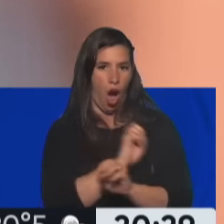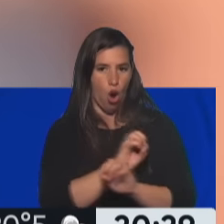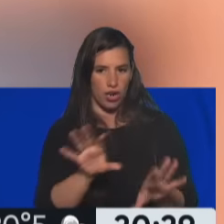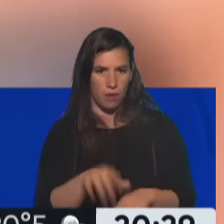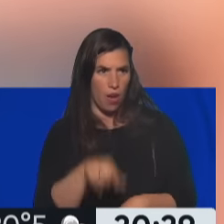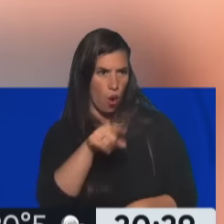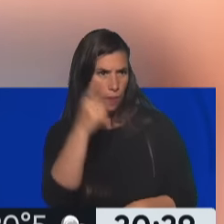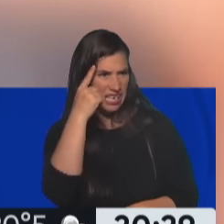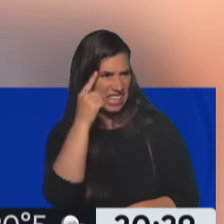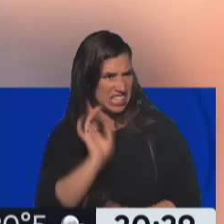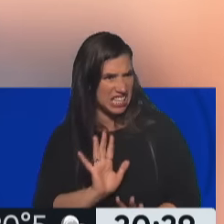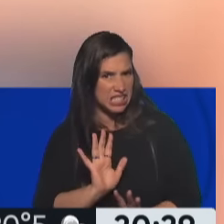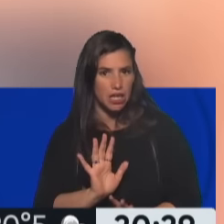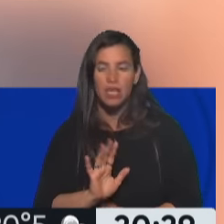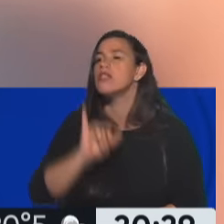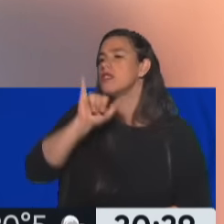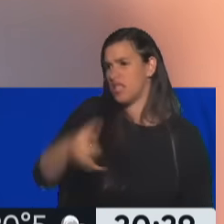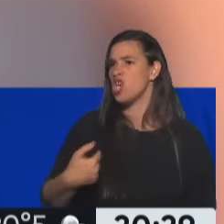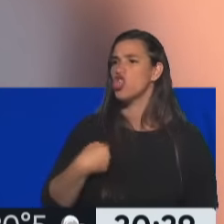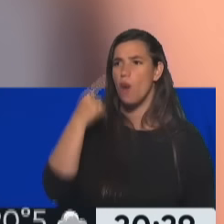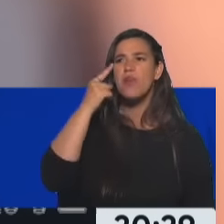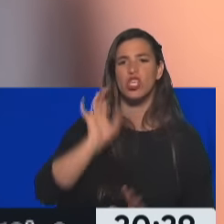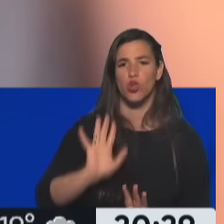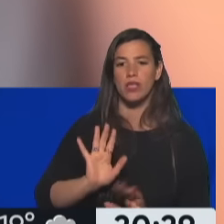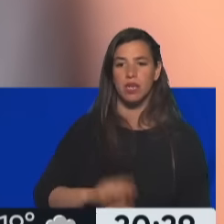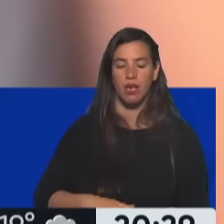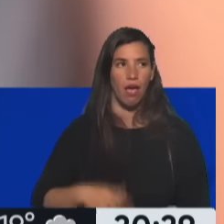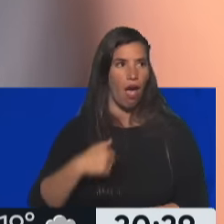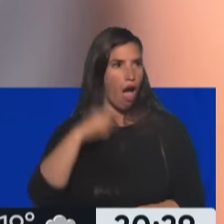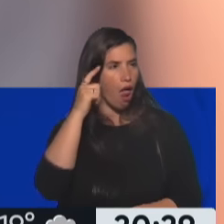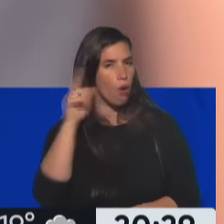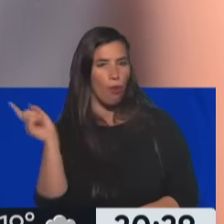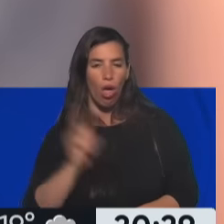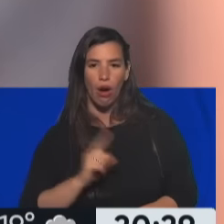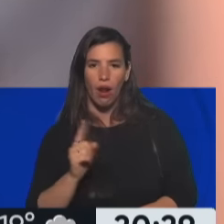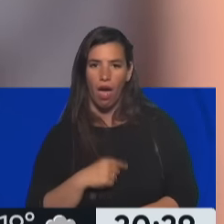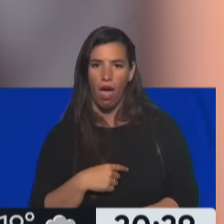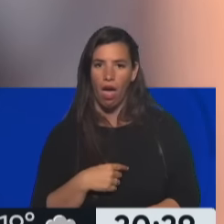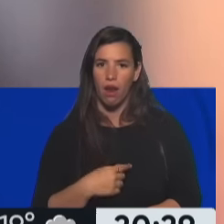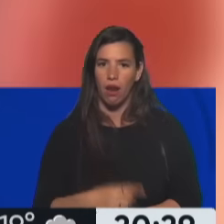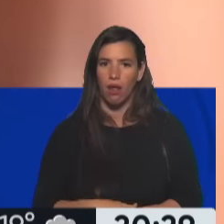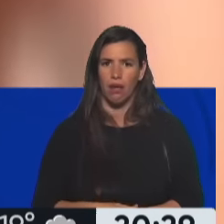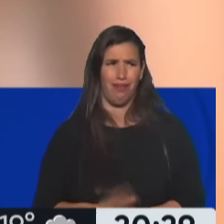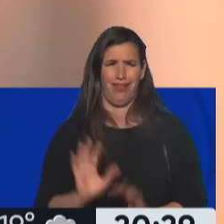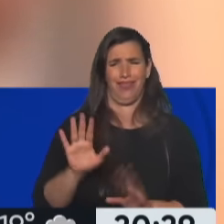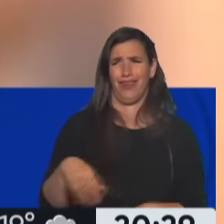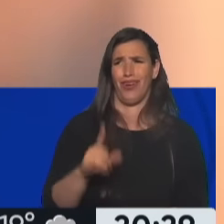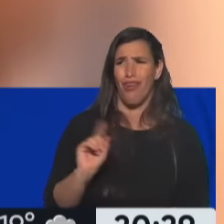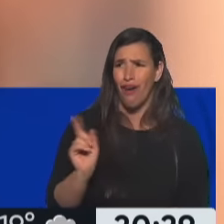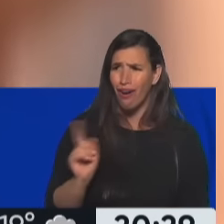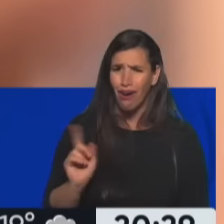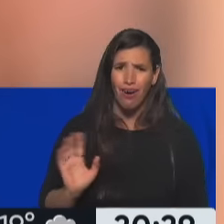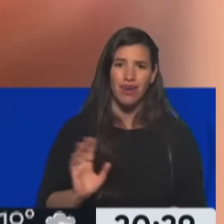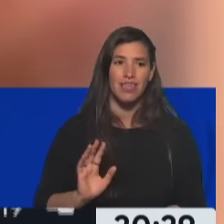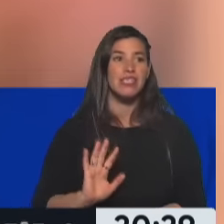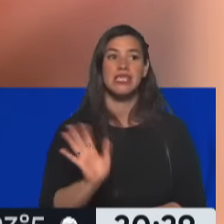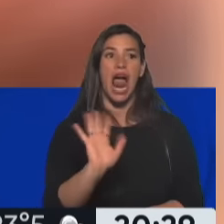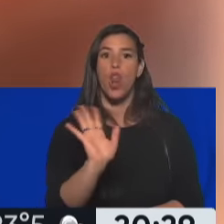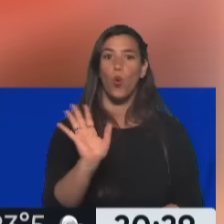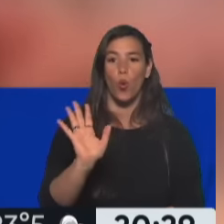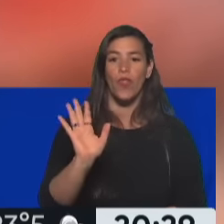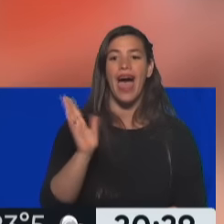pensás? Sí, eso es lo que yo pienso. Ella no lo puede creer, inmediatamente se da vuelta y saluda al director Todd Phillips, porque el